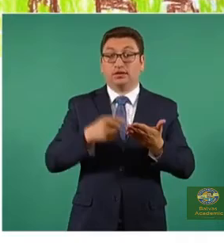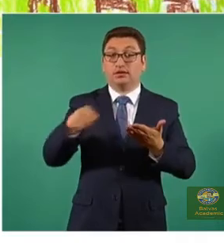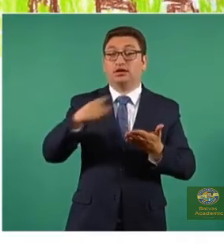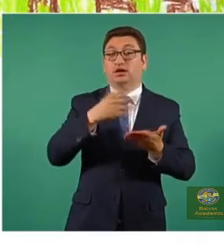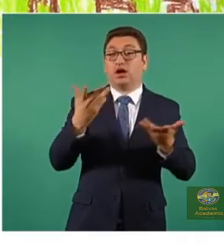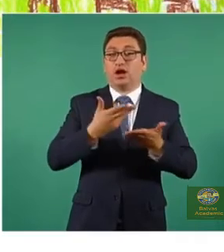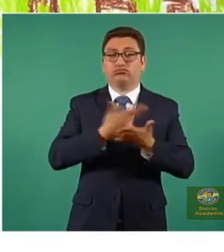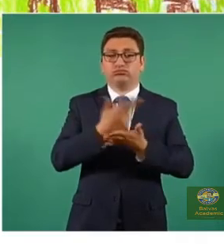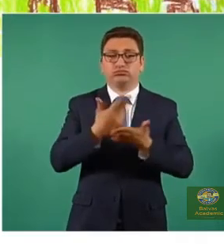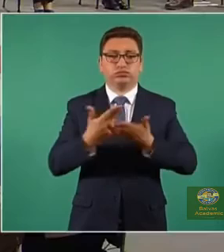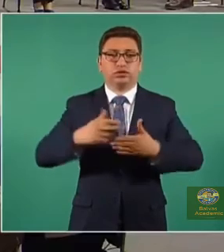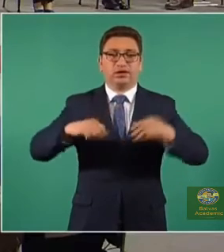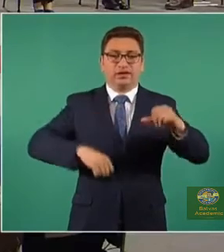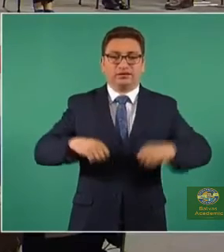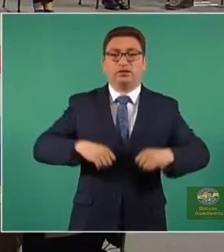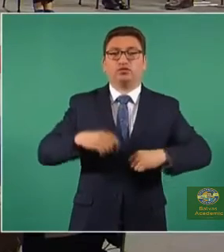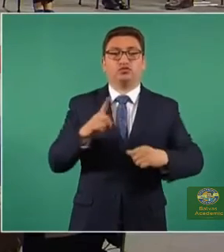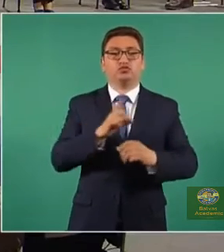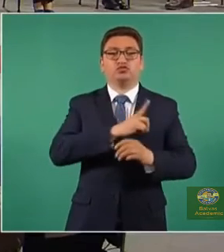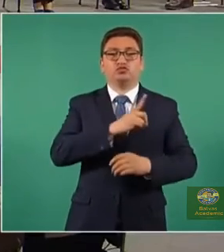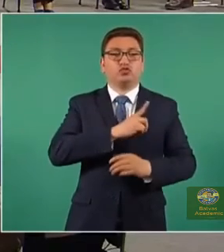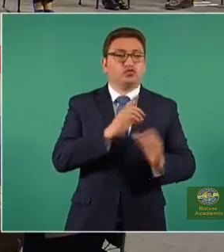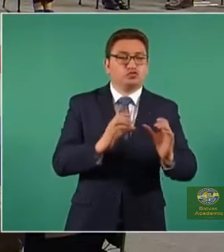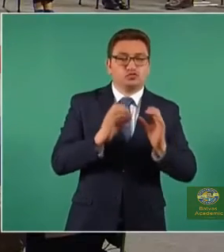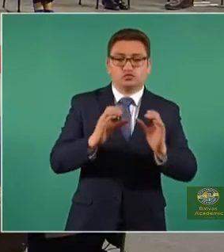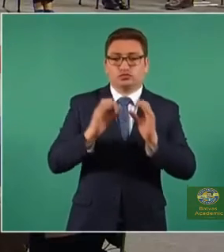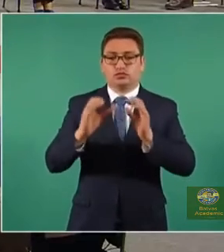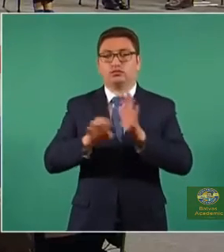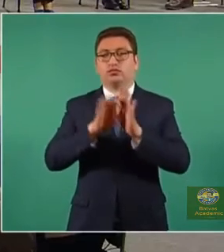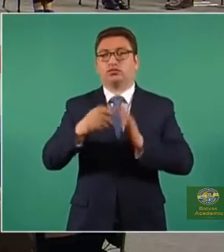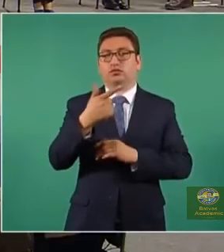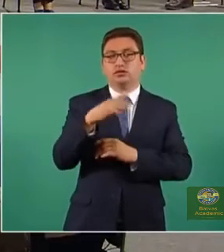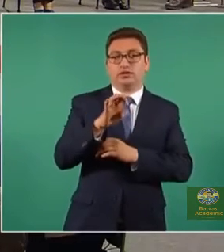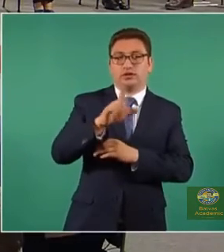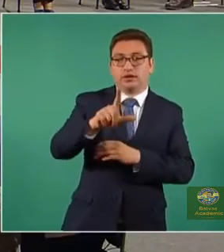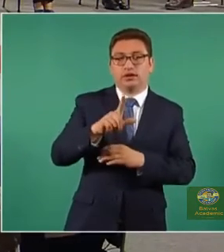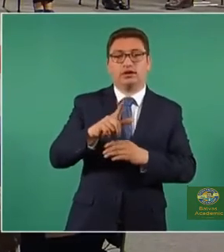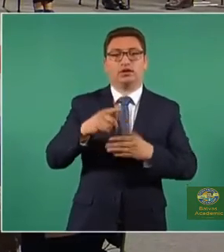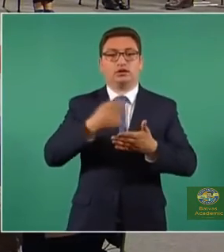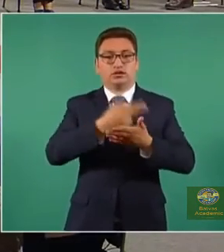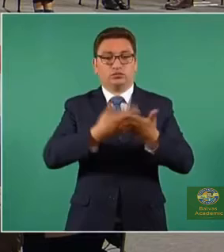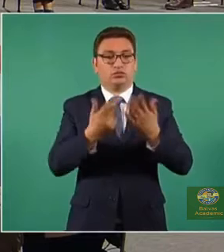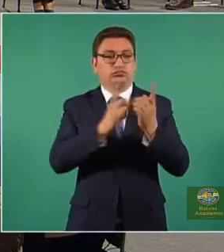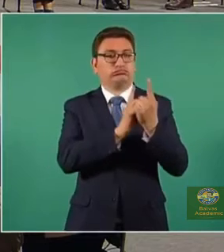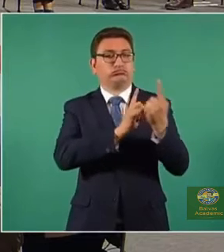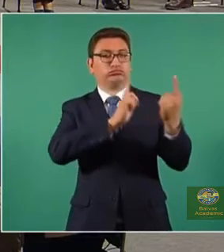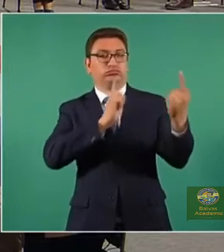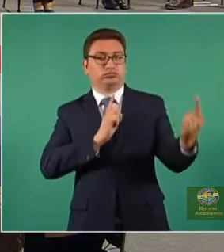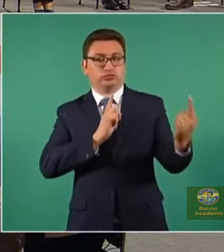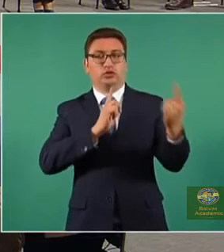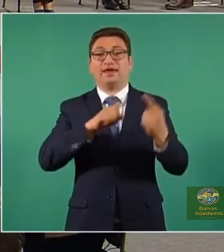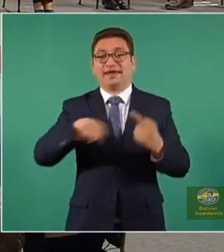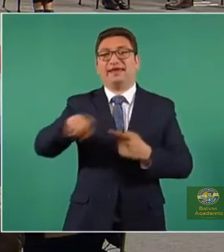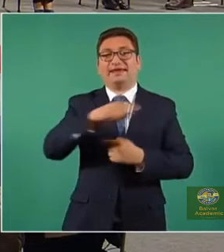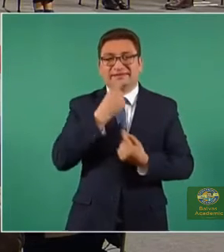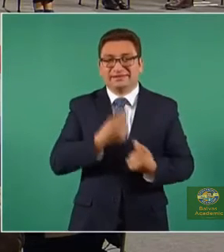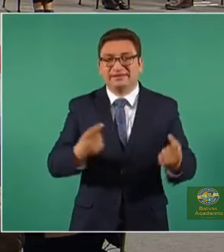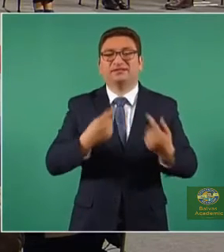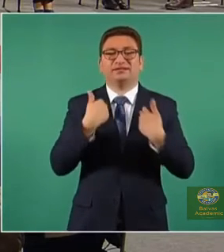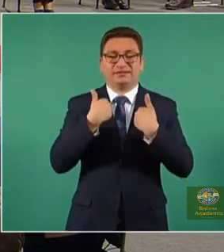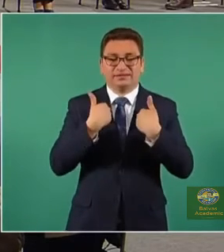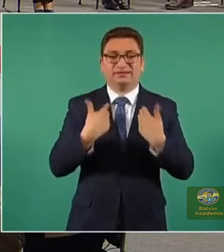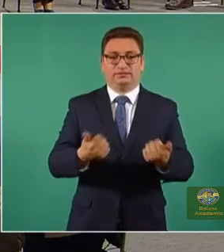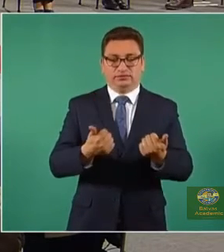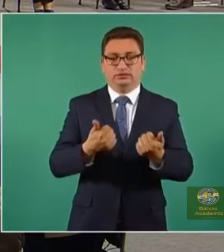mucha alusión a actividades de autocuidado. Dibujan el gel, se dibujan a distancia, o sea, entienden